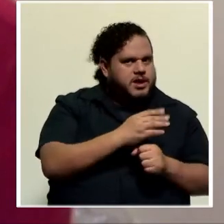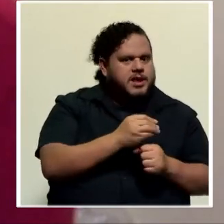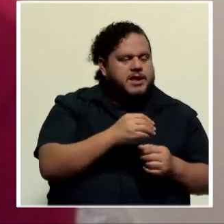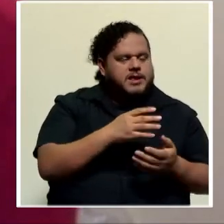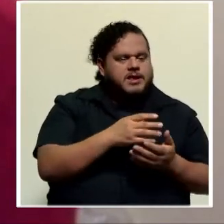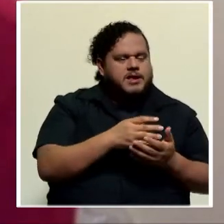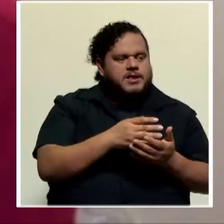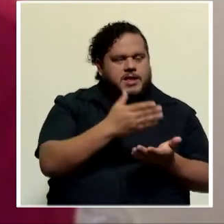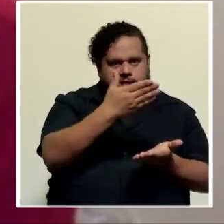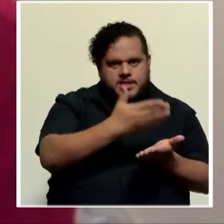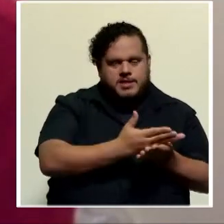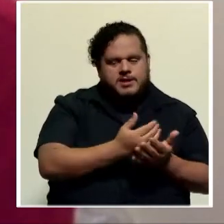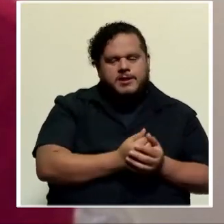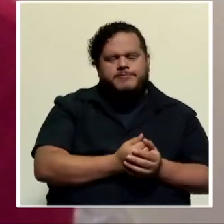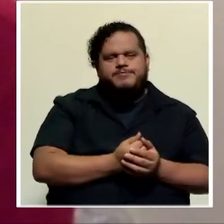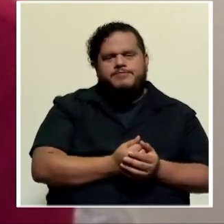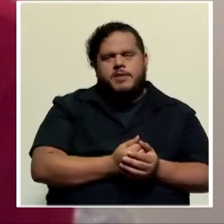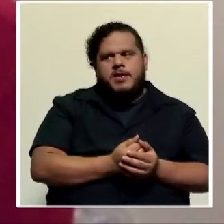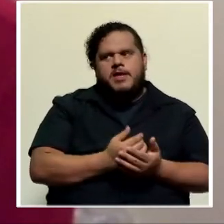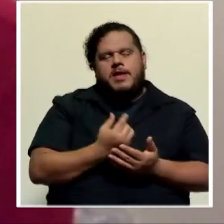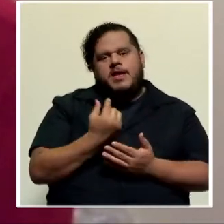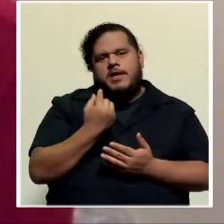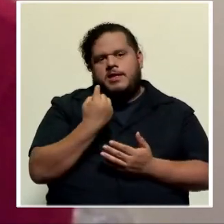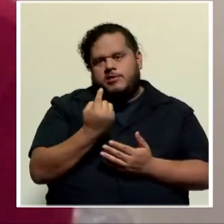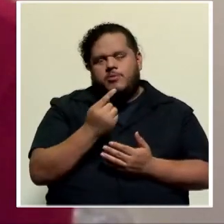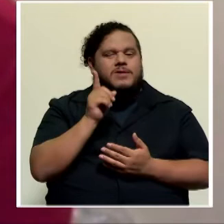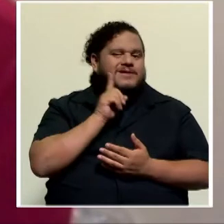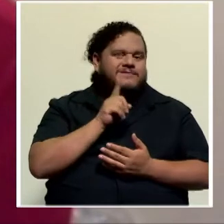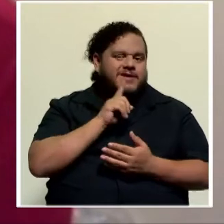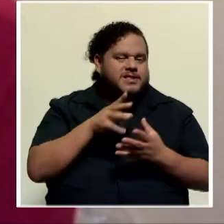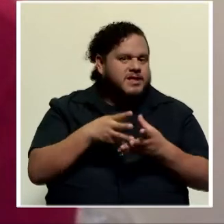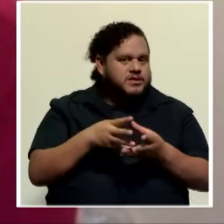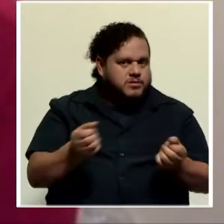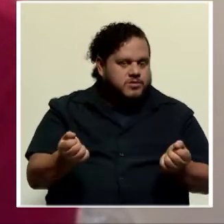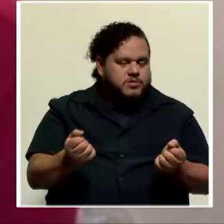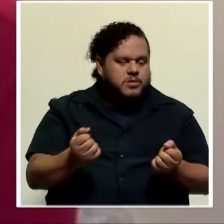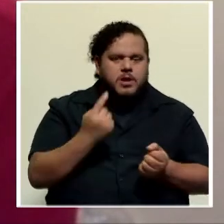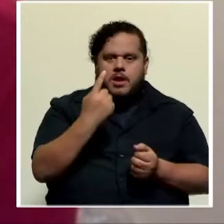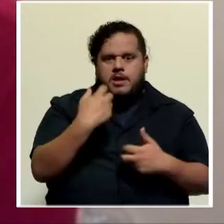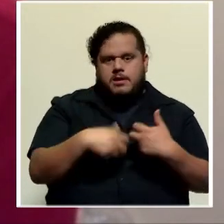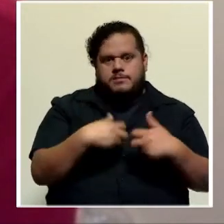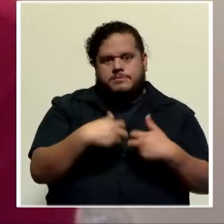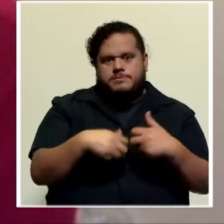salir, es una falsa solución a un